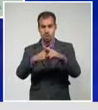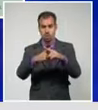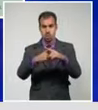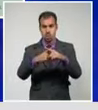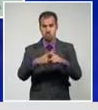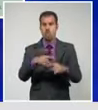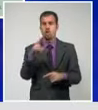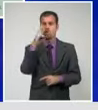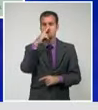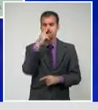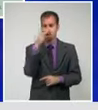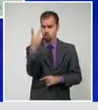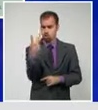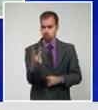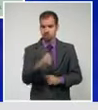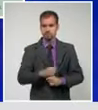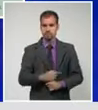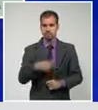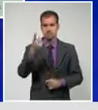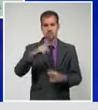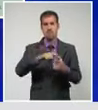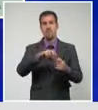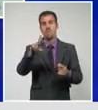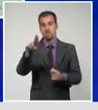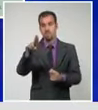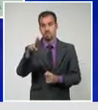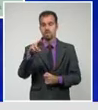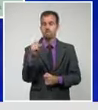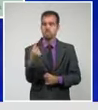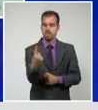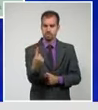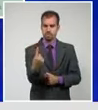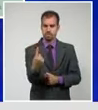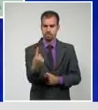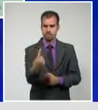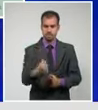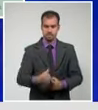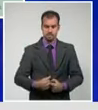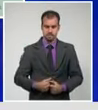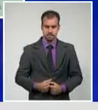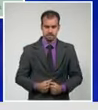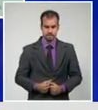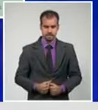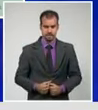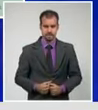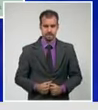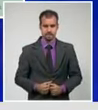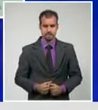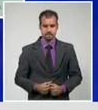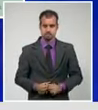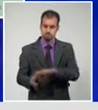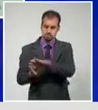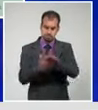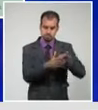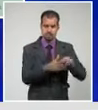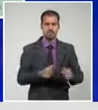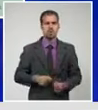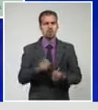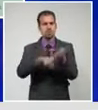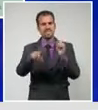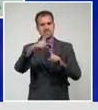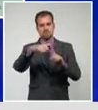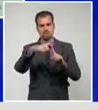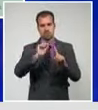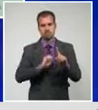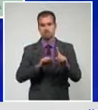uno, y Guaymaro con un caso autóctono en el día de ayer. Las Tunas confirma 3